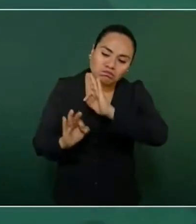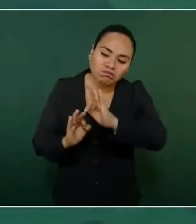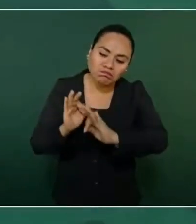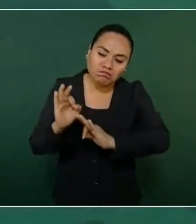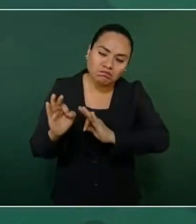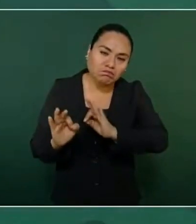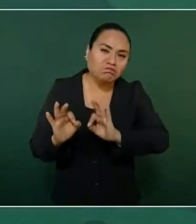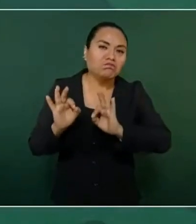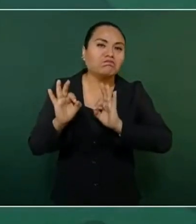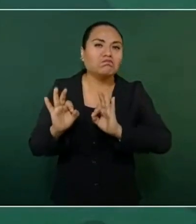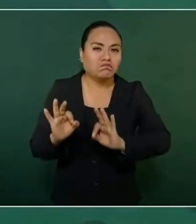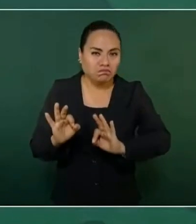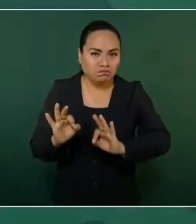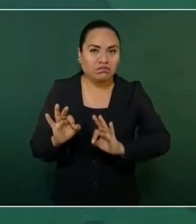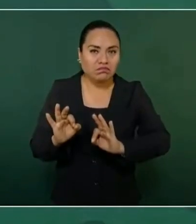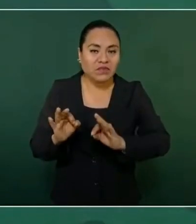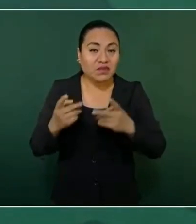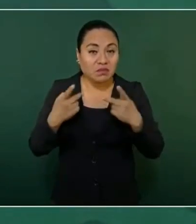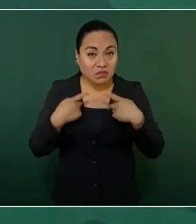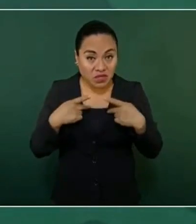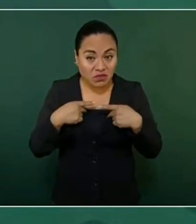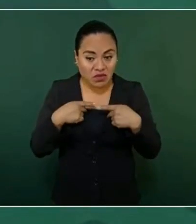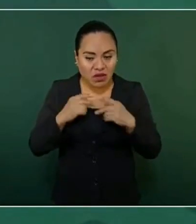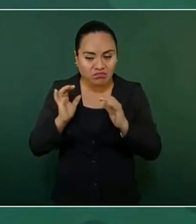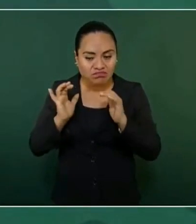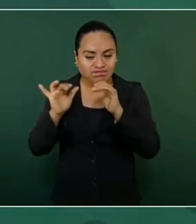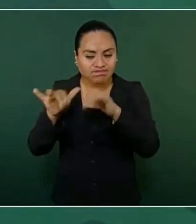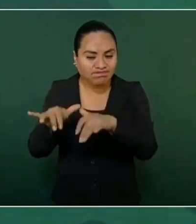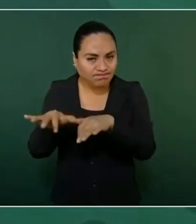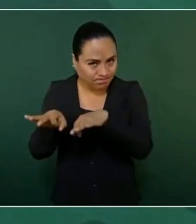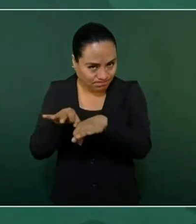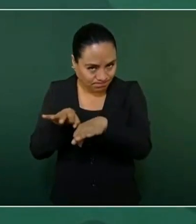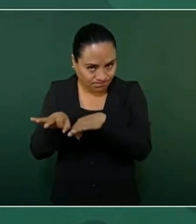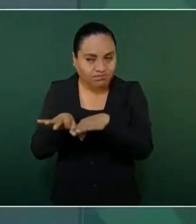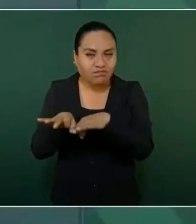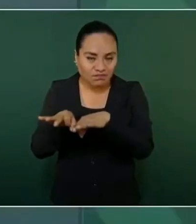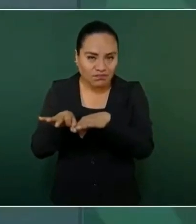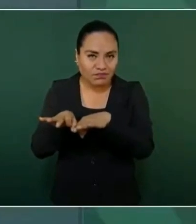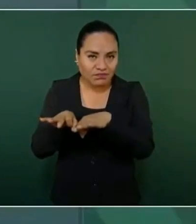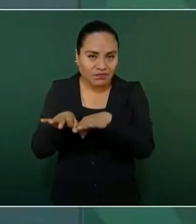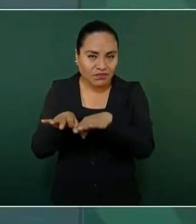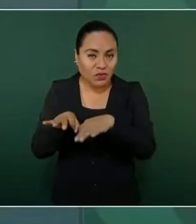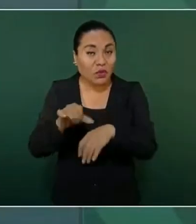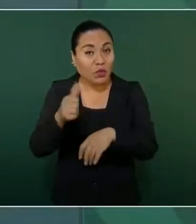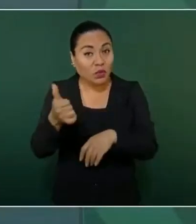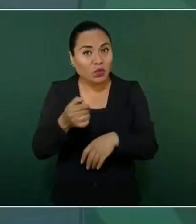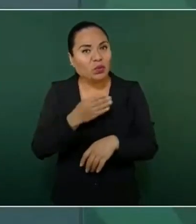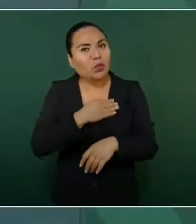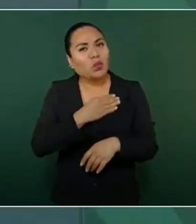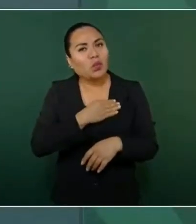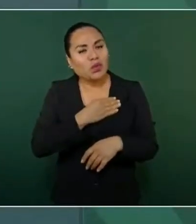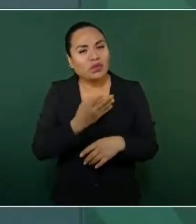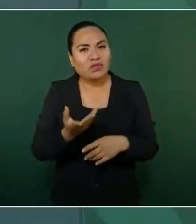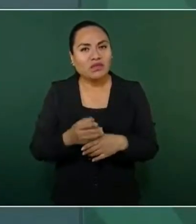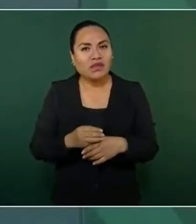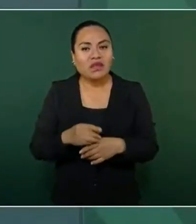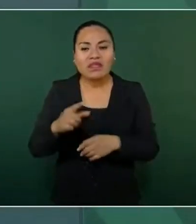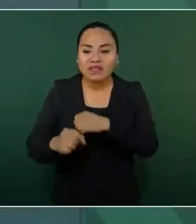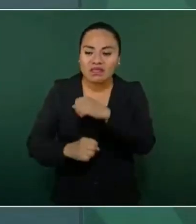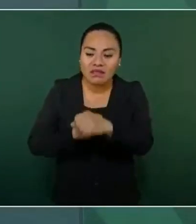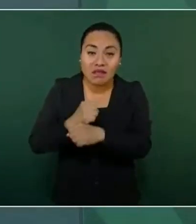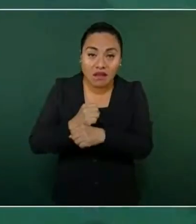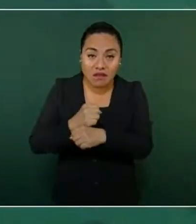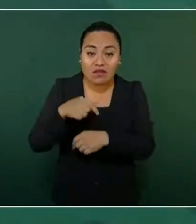especial a los trabajadores. Y tenemos otra ventaja: el promedio de edad